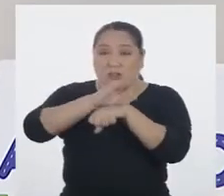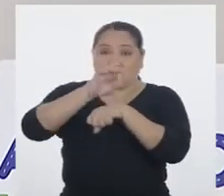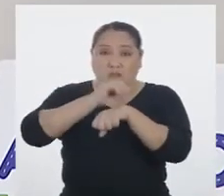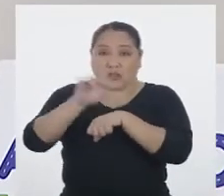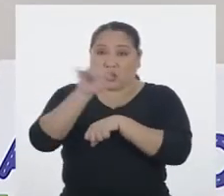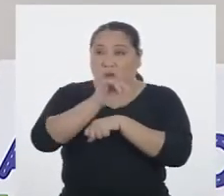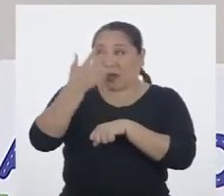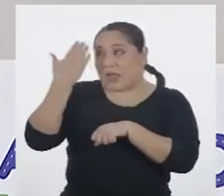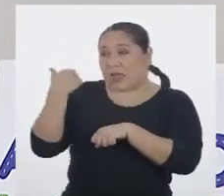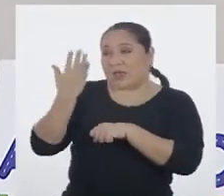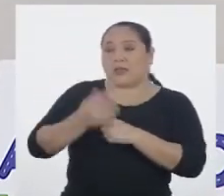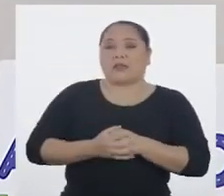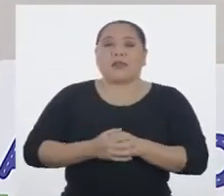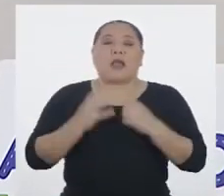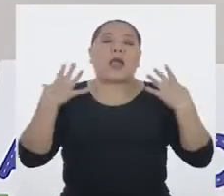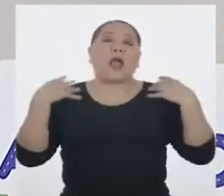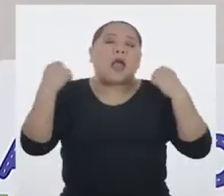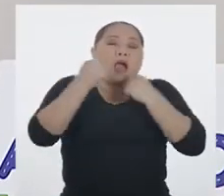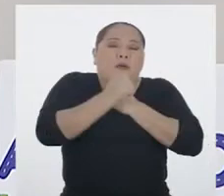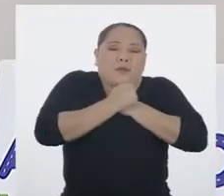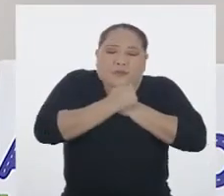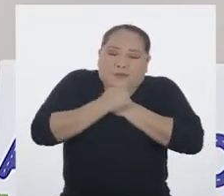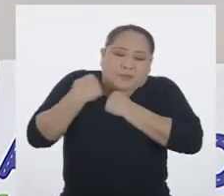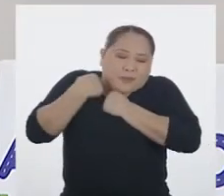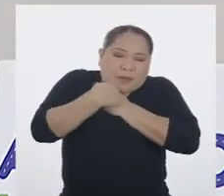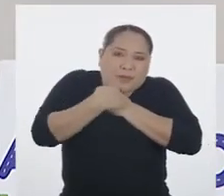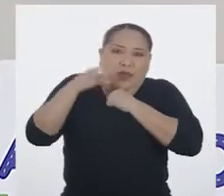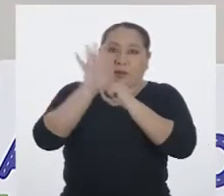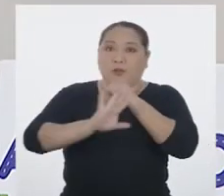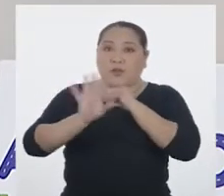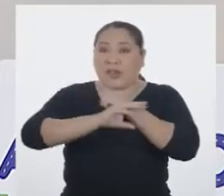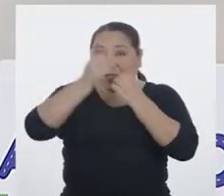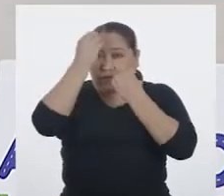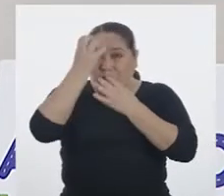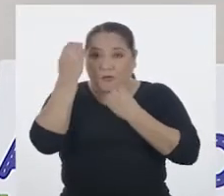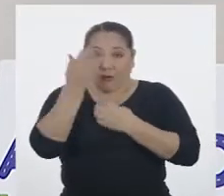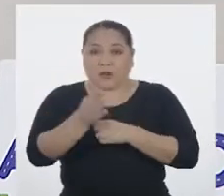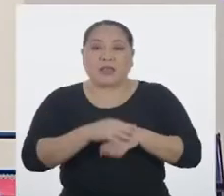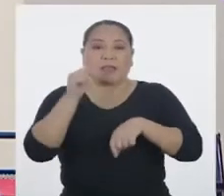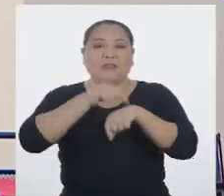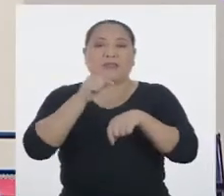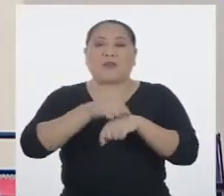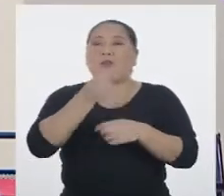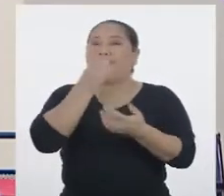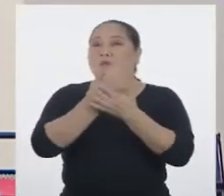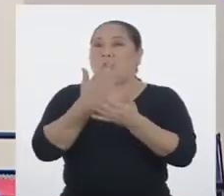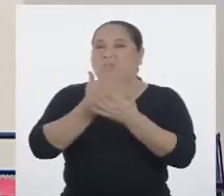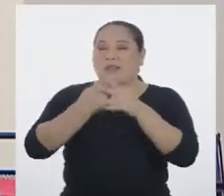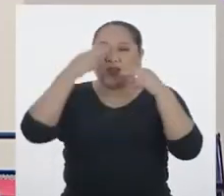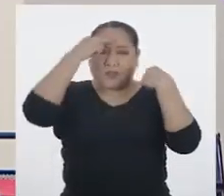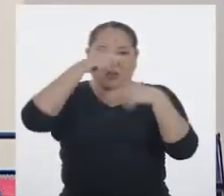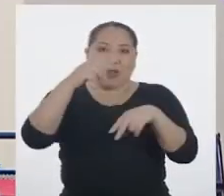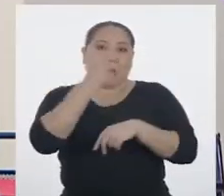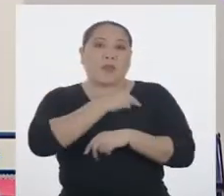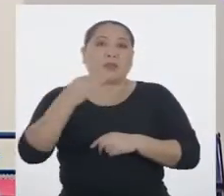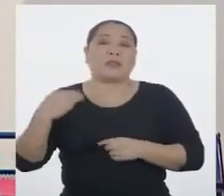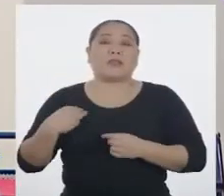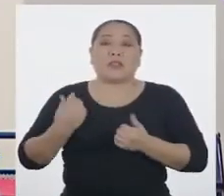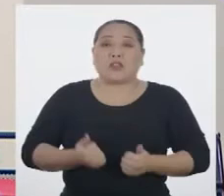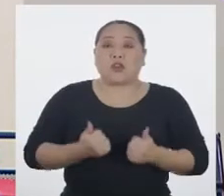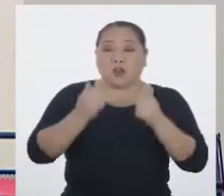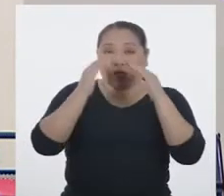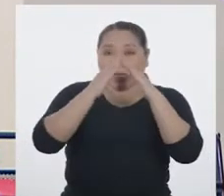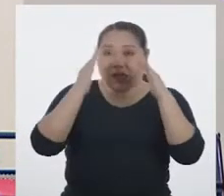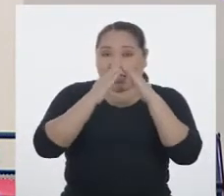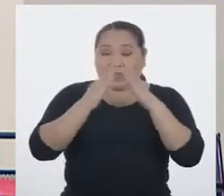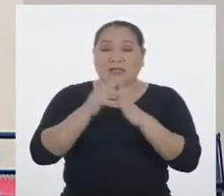mismas recomendaciones que dimos hace un momento. Abrígate, protégete e infórmate. Es momento de las buenas noticias. El